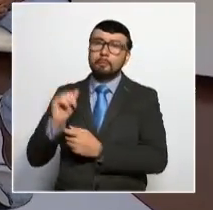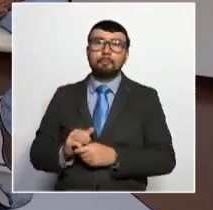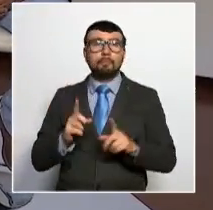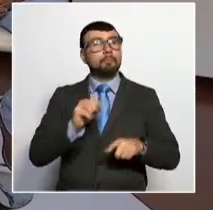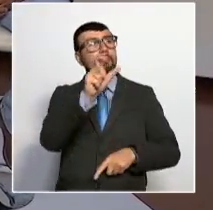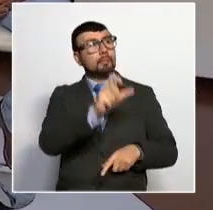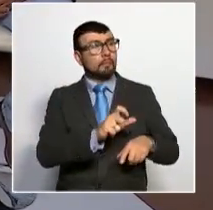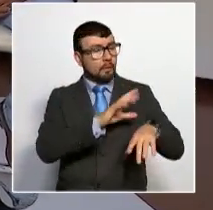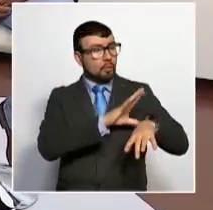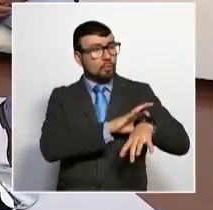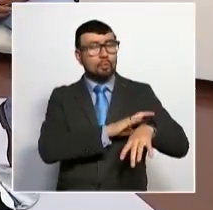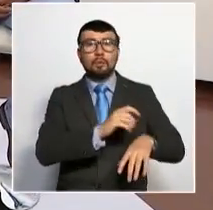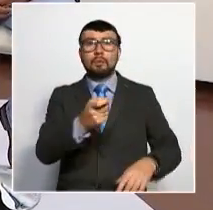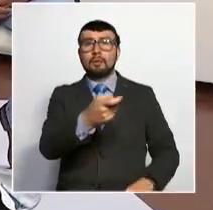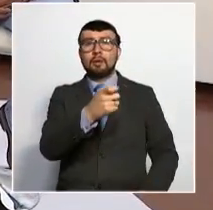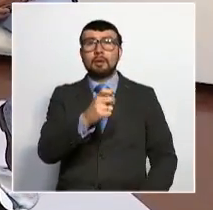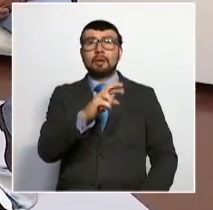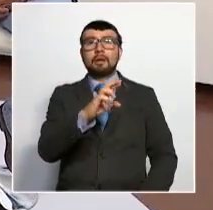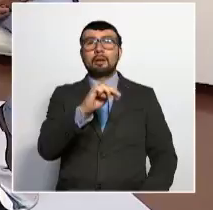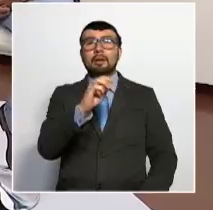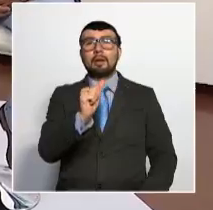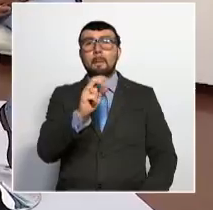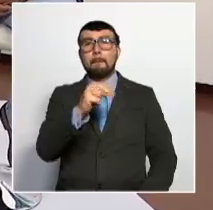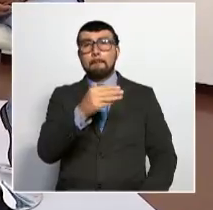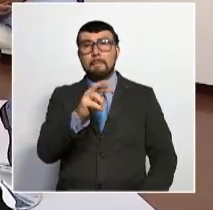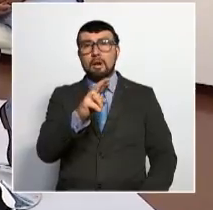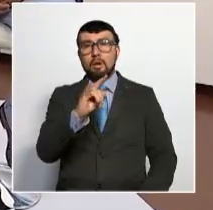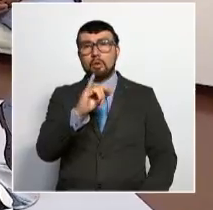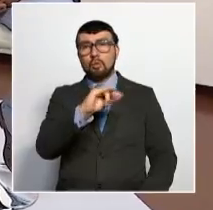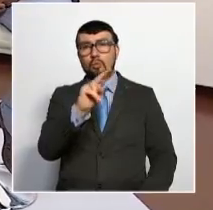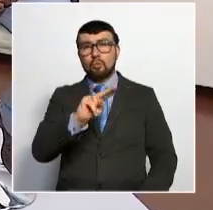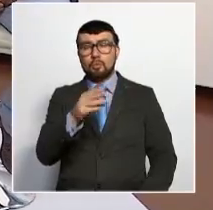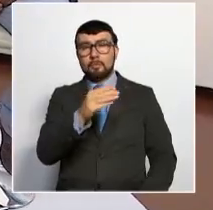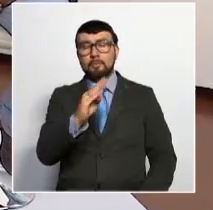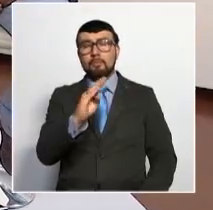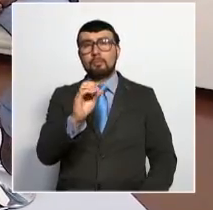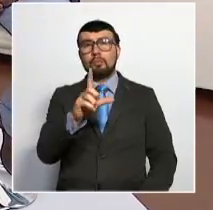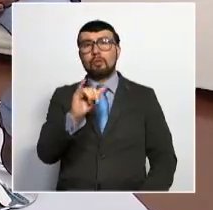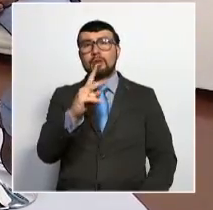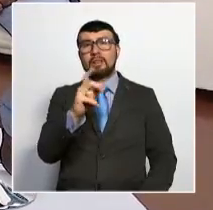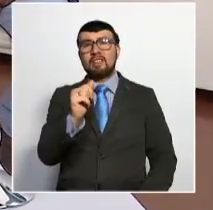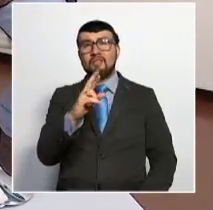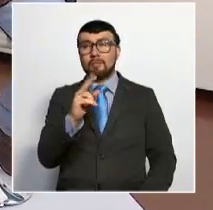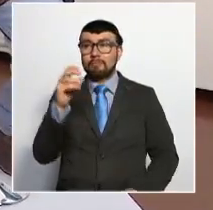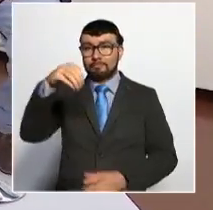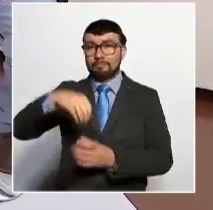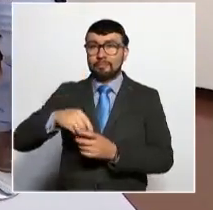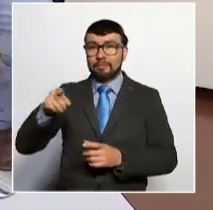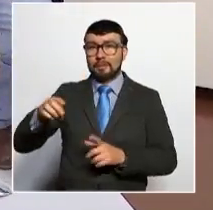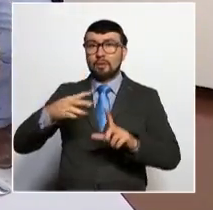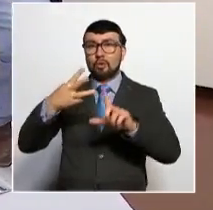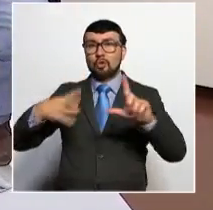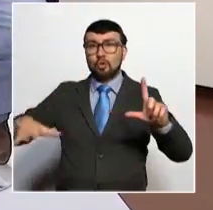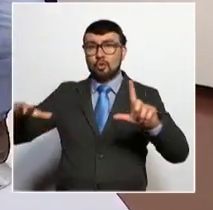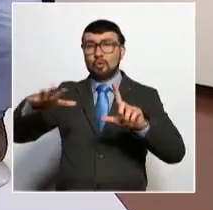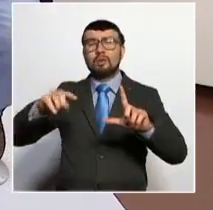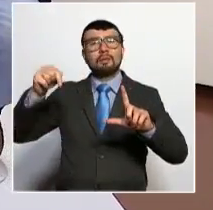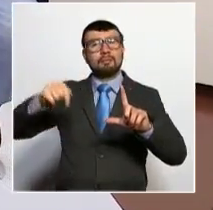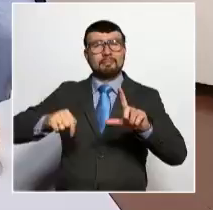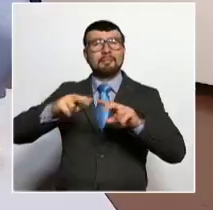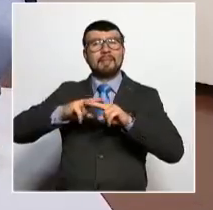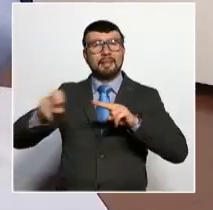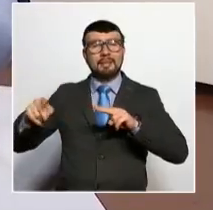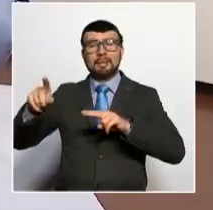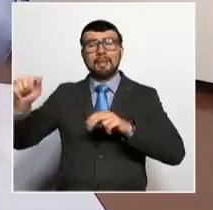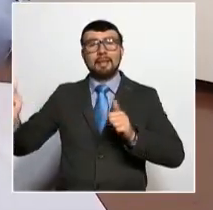doctor Germán Ruiz Bolívar, quien es uno de los médicos que nos apoya en los parques de la salud en Dos Quebradas y en Manizales.